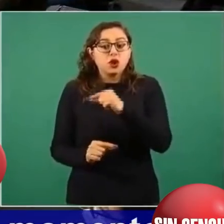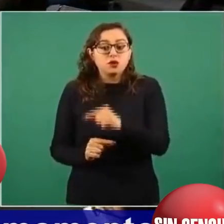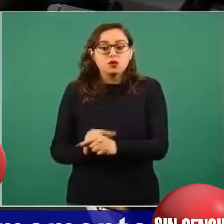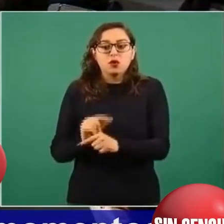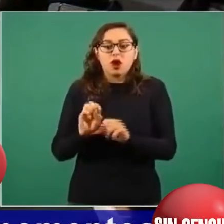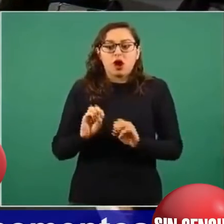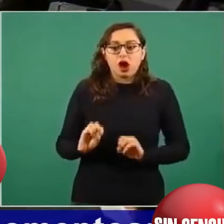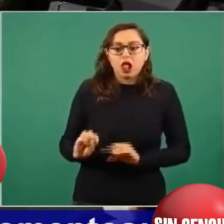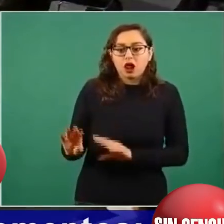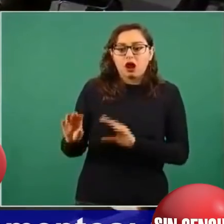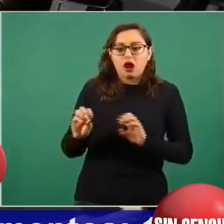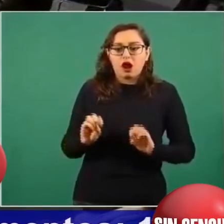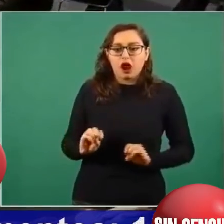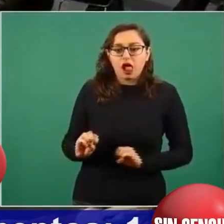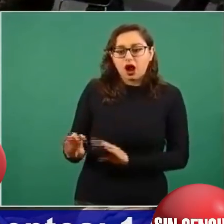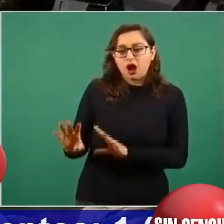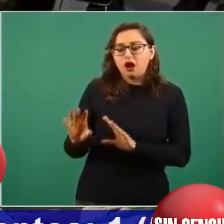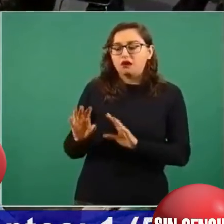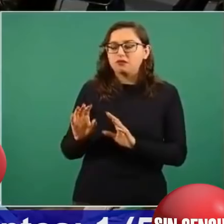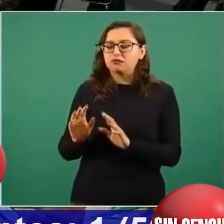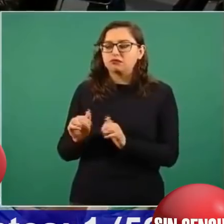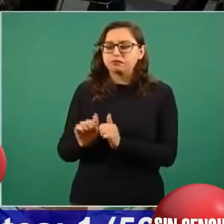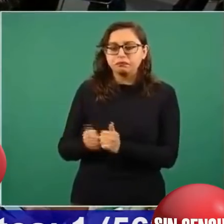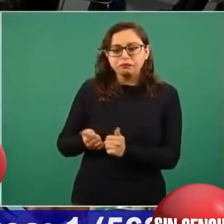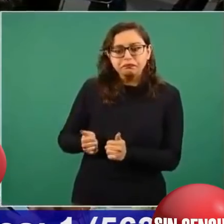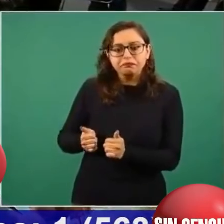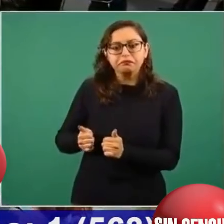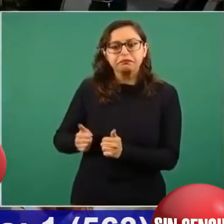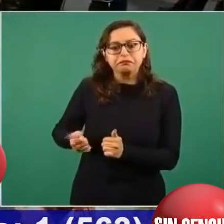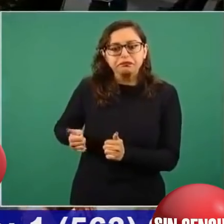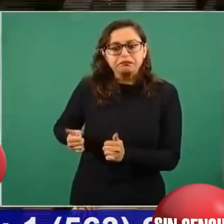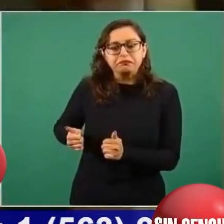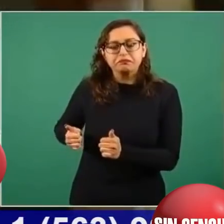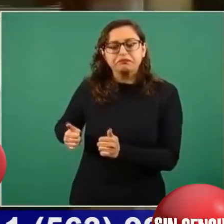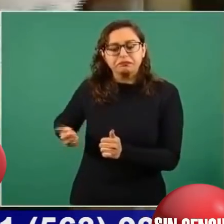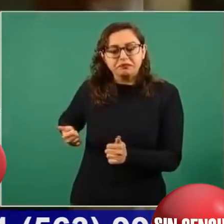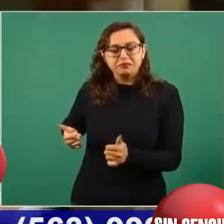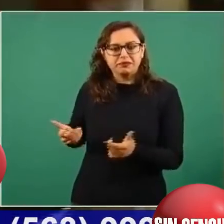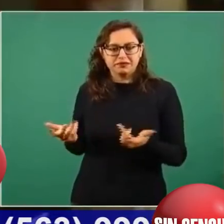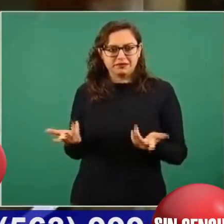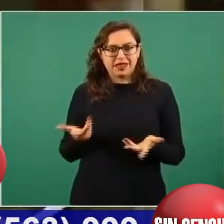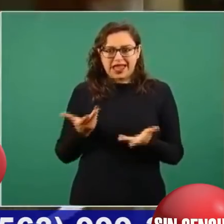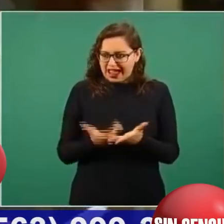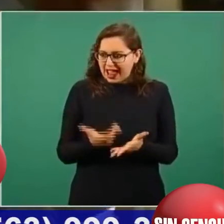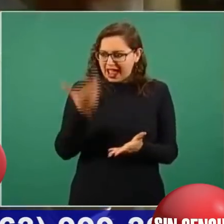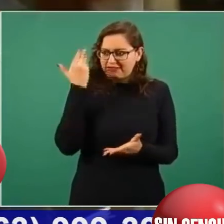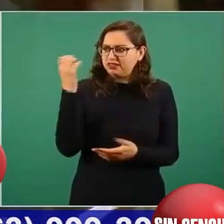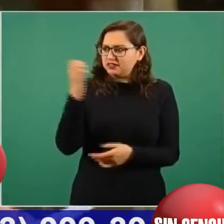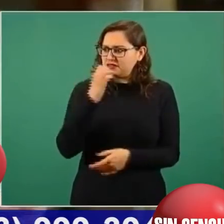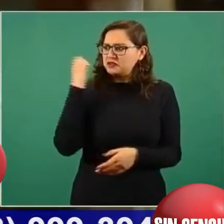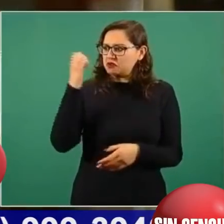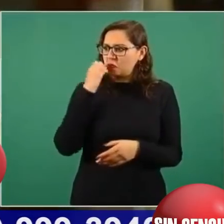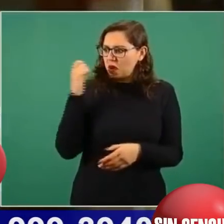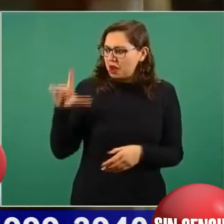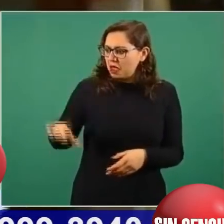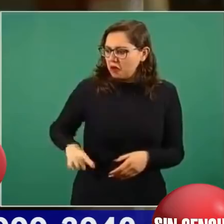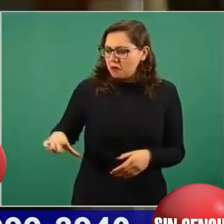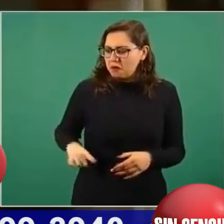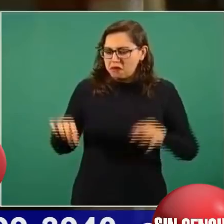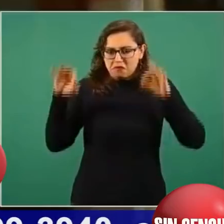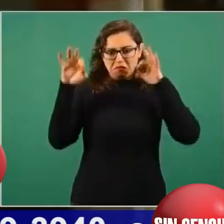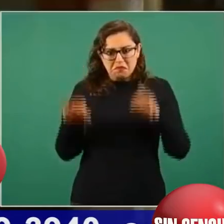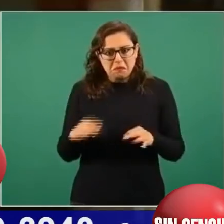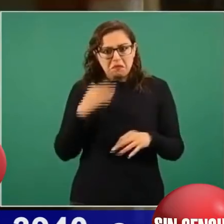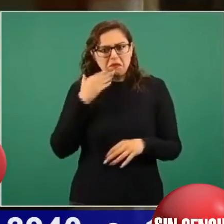cuales gente de clase media y media baja acudían a esos planteles porque íbamos a la par.